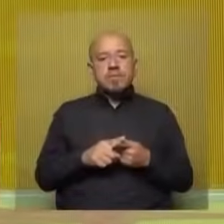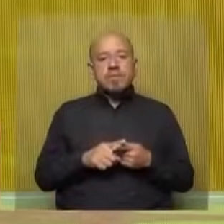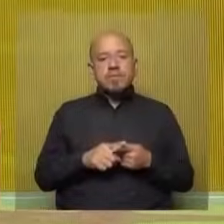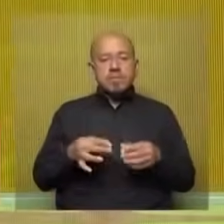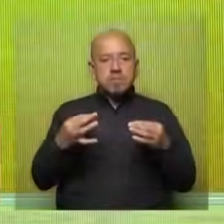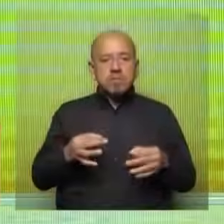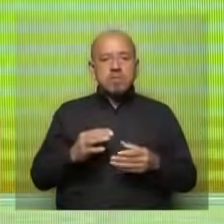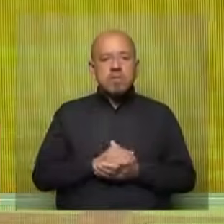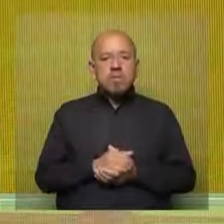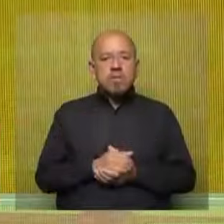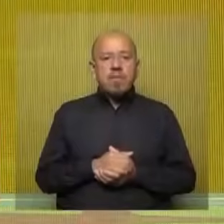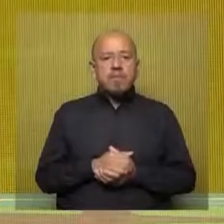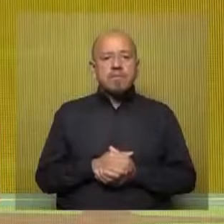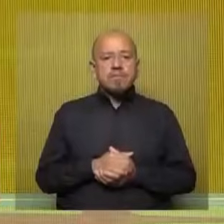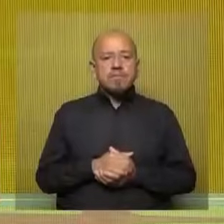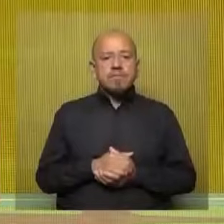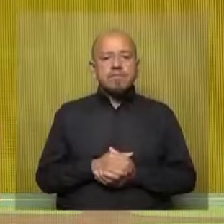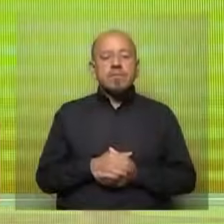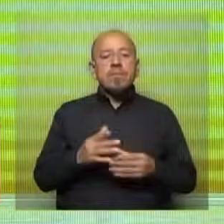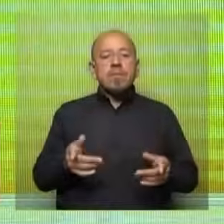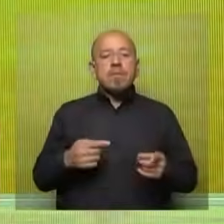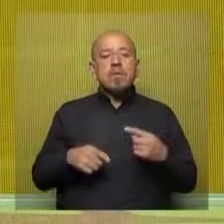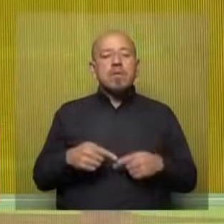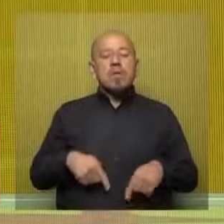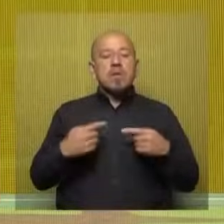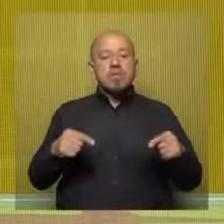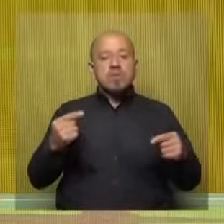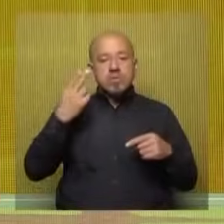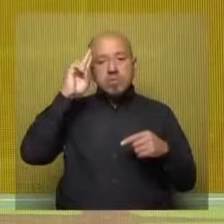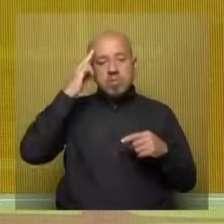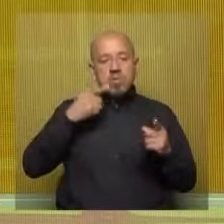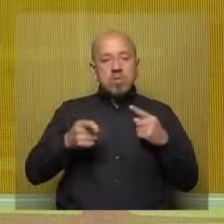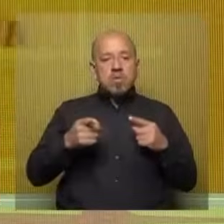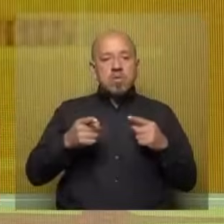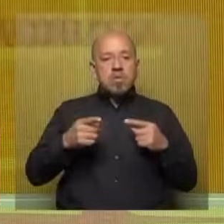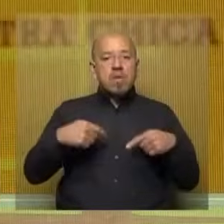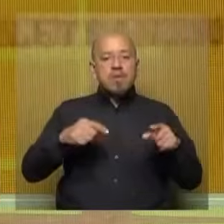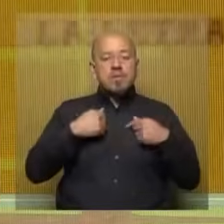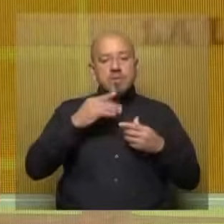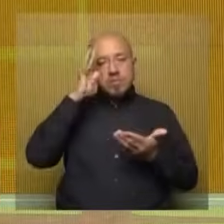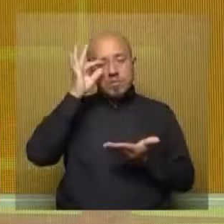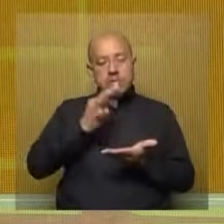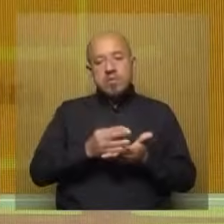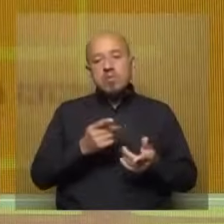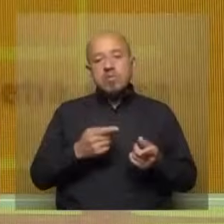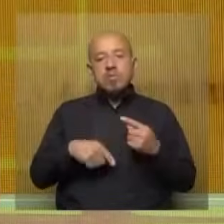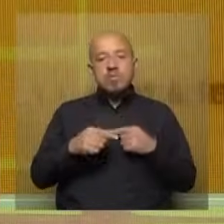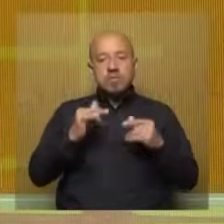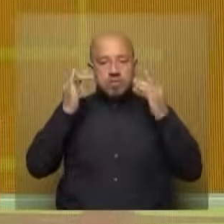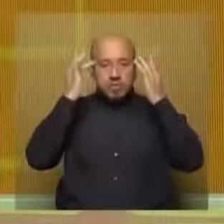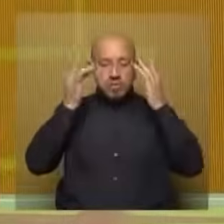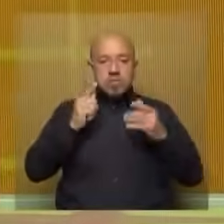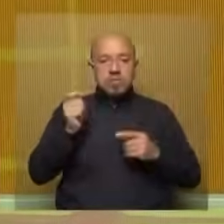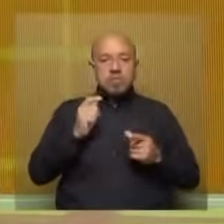bien. O sea, las grandes cosas del Uruguay responden a grandes decisiones de nuestro pueblo. La educación